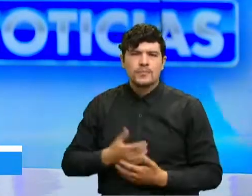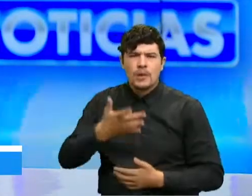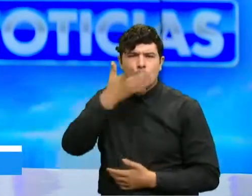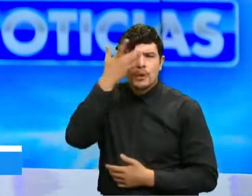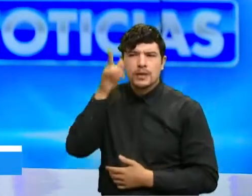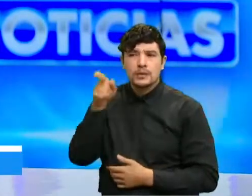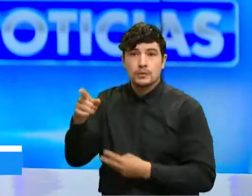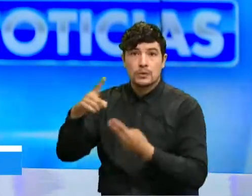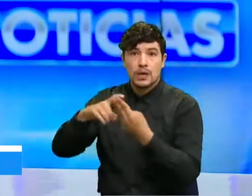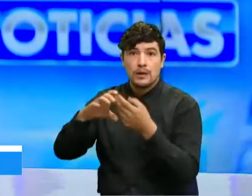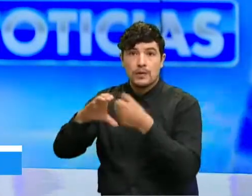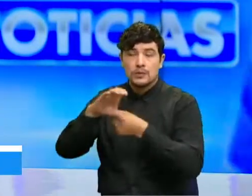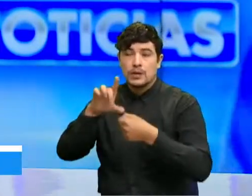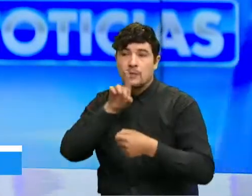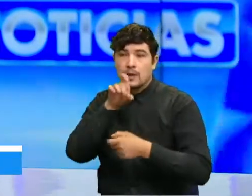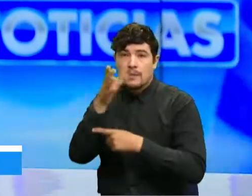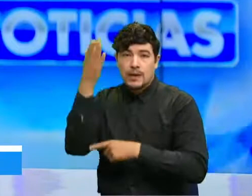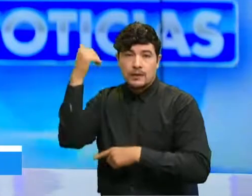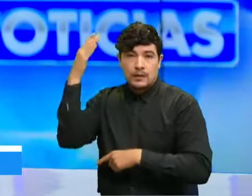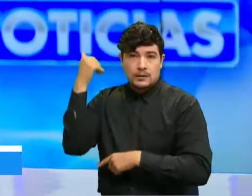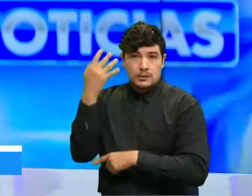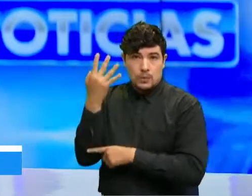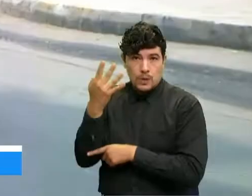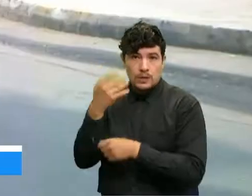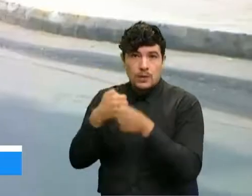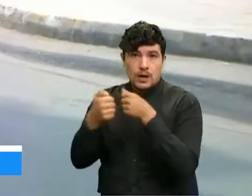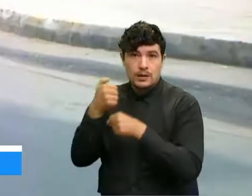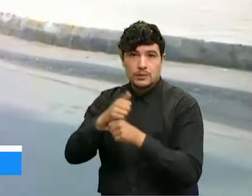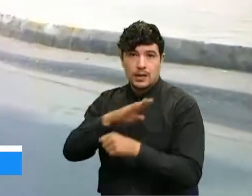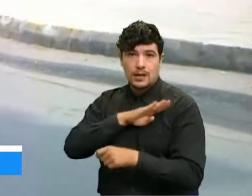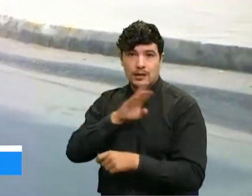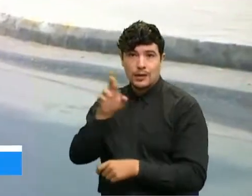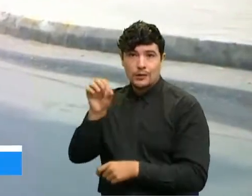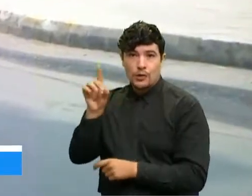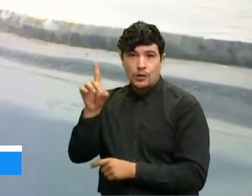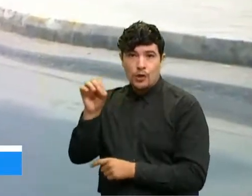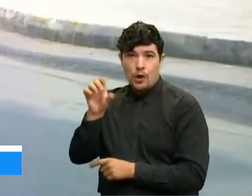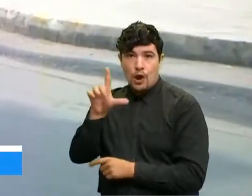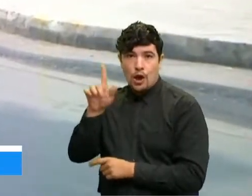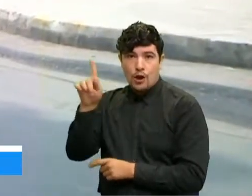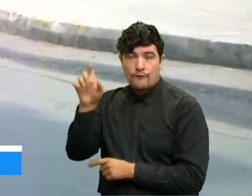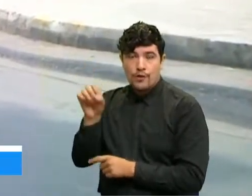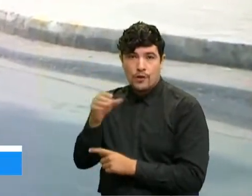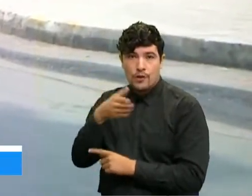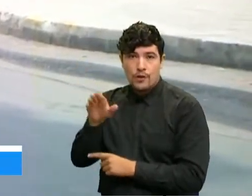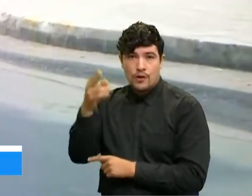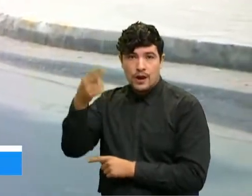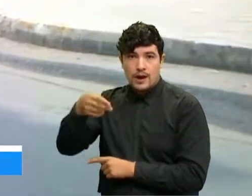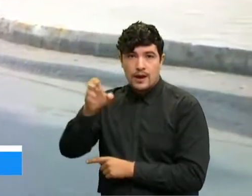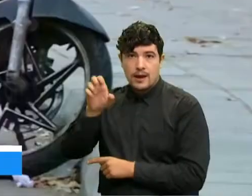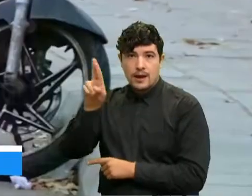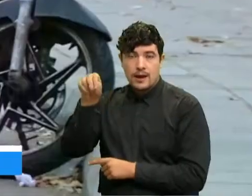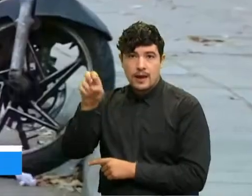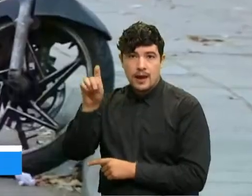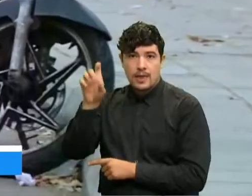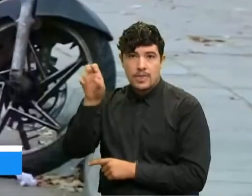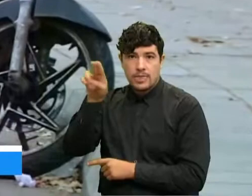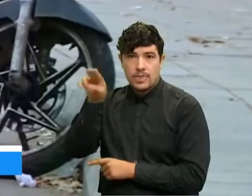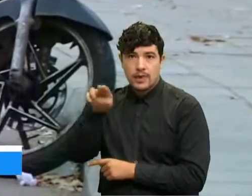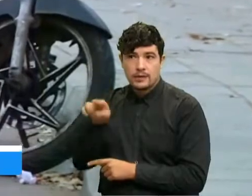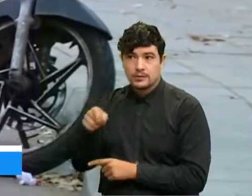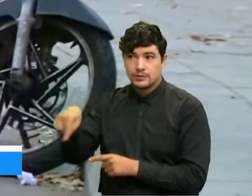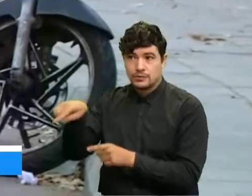por supuesto las reacciones no se han hecho esperar recuerdan esta promesa de rodolfo hernández a los transportadores informales